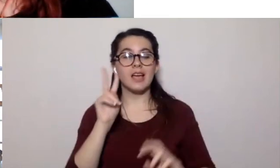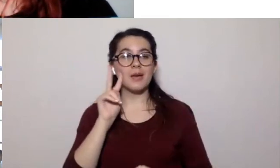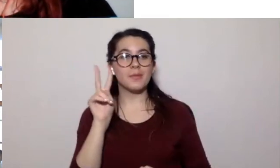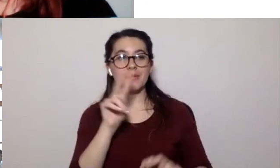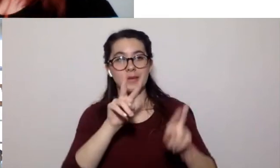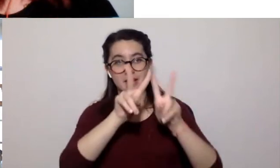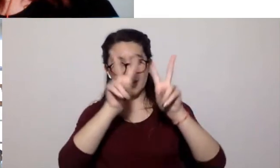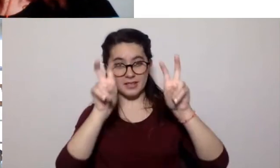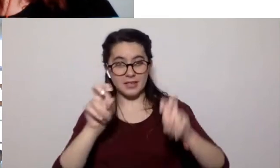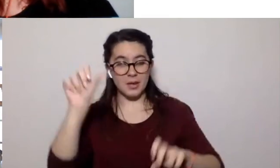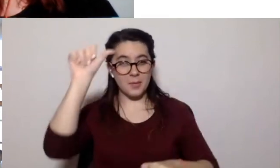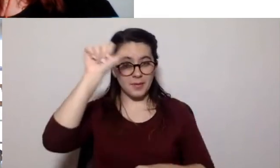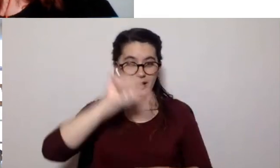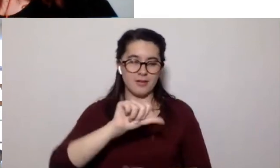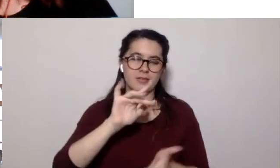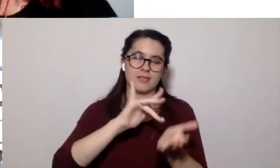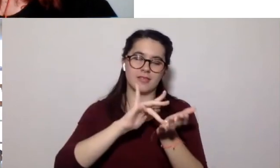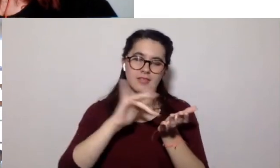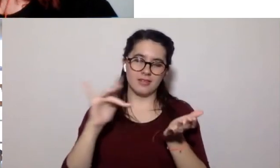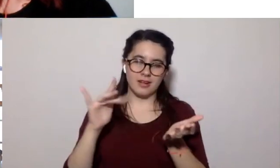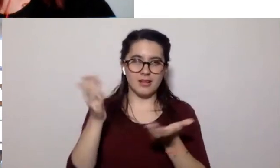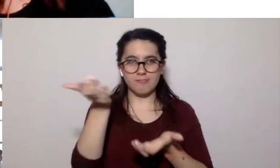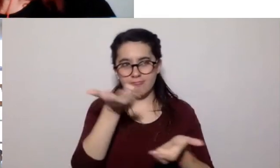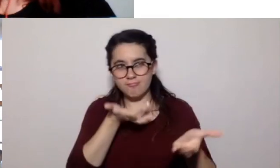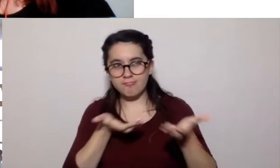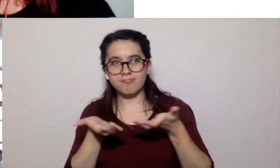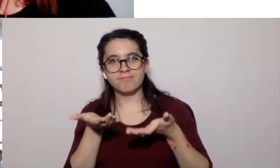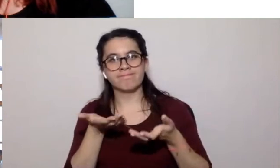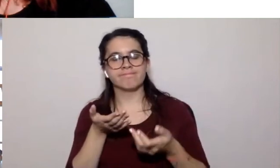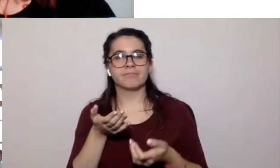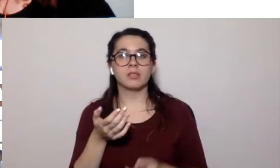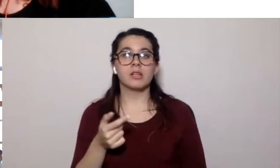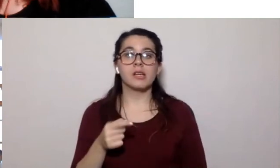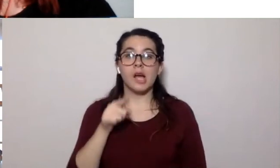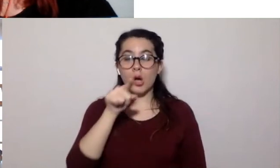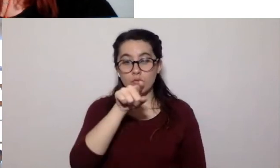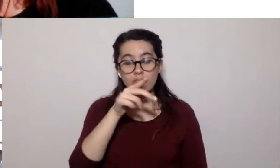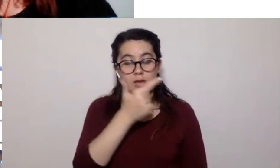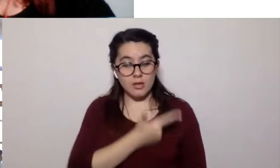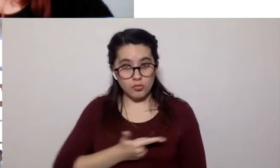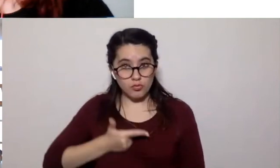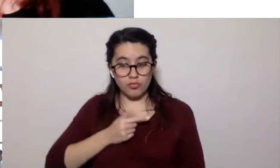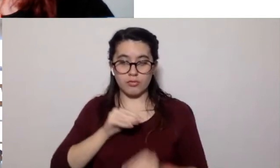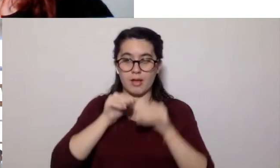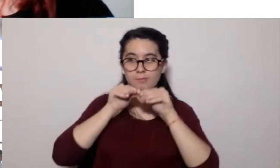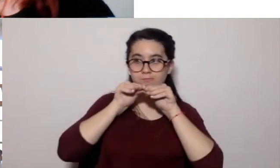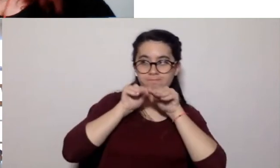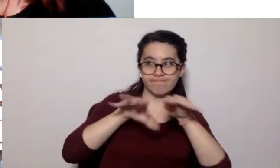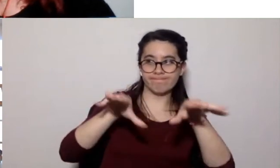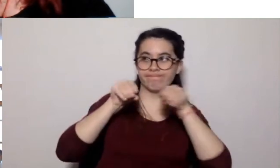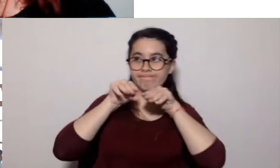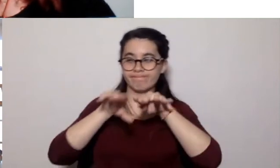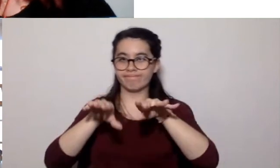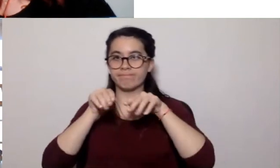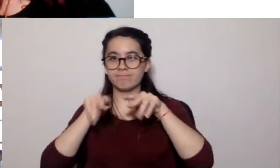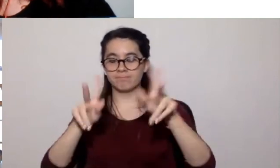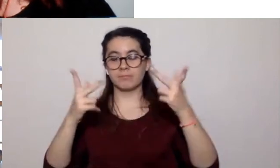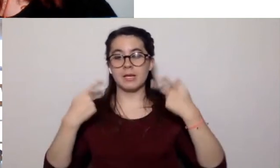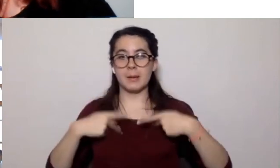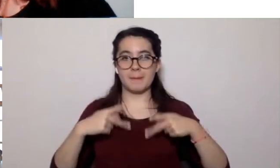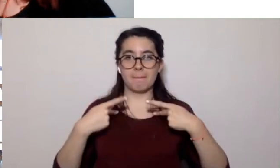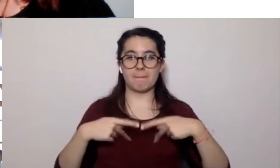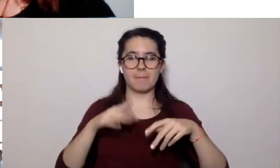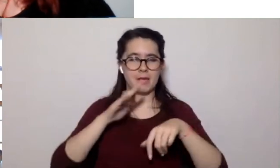con nosotros, muchas gracias. Por favor, si te gustó este programa, ayúdanos a compartirlos para que llegue a más de